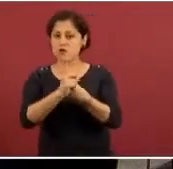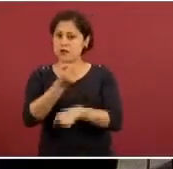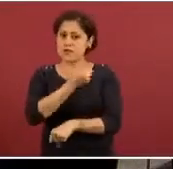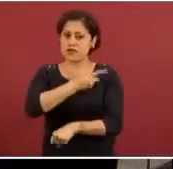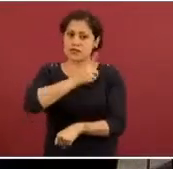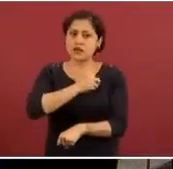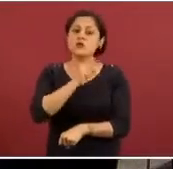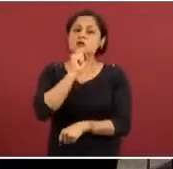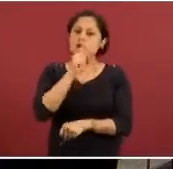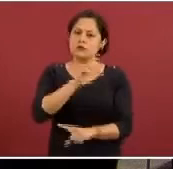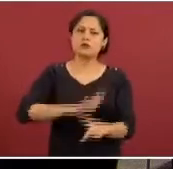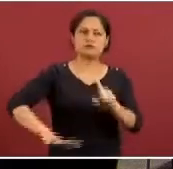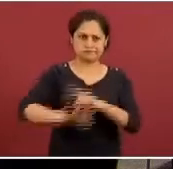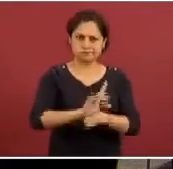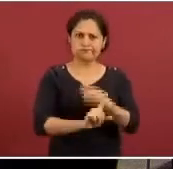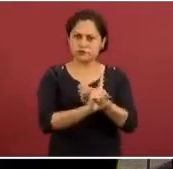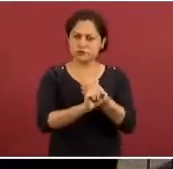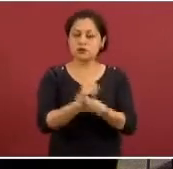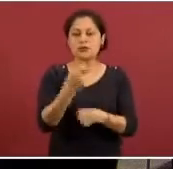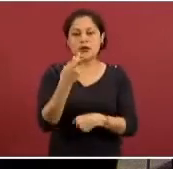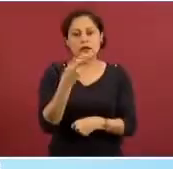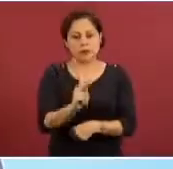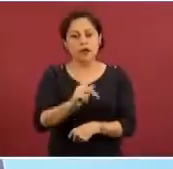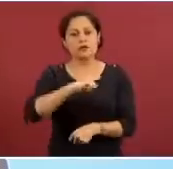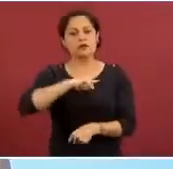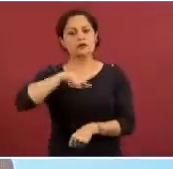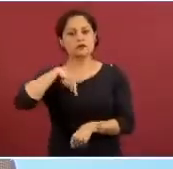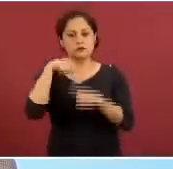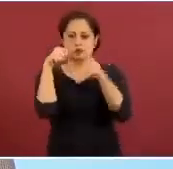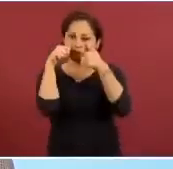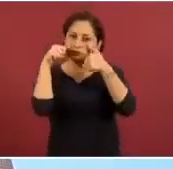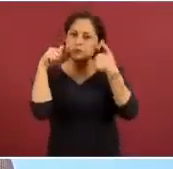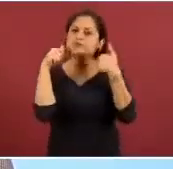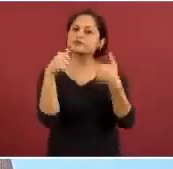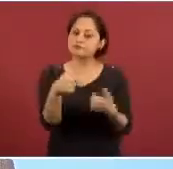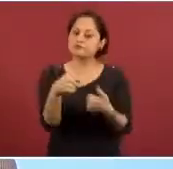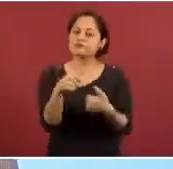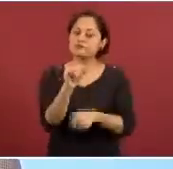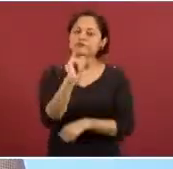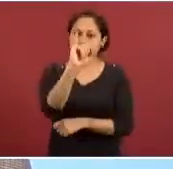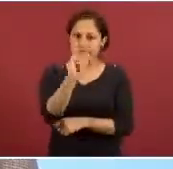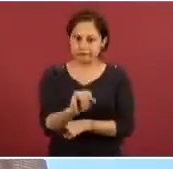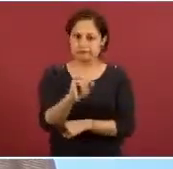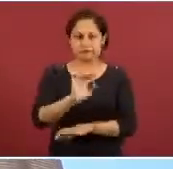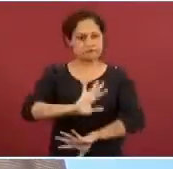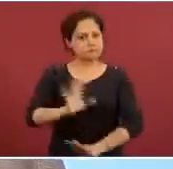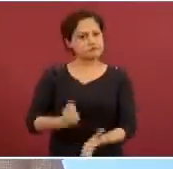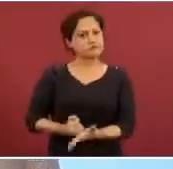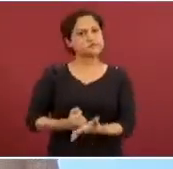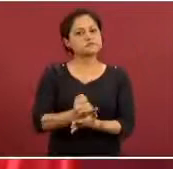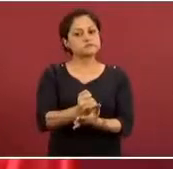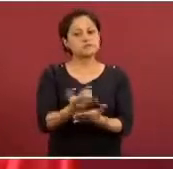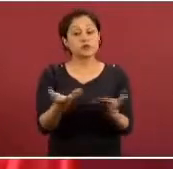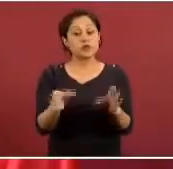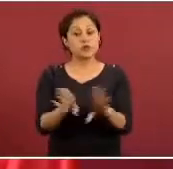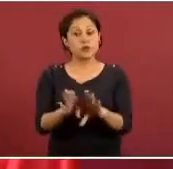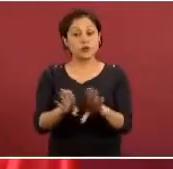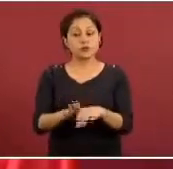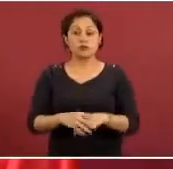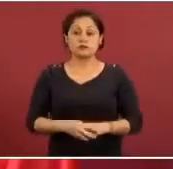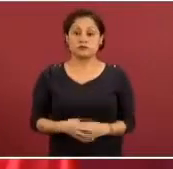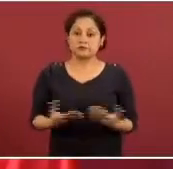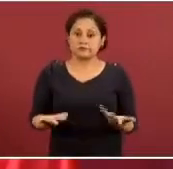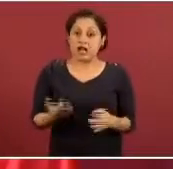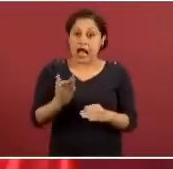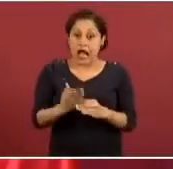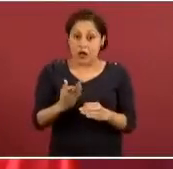social que estamos empeñados a enfrentar con decisión. En una situación extraordinaria como